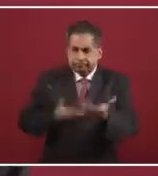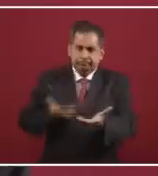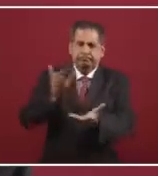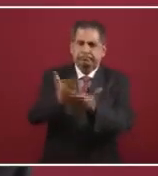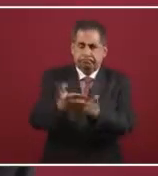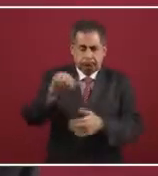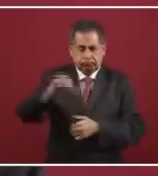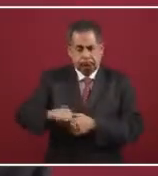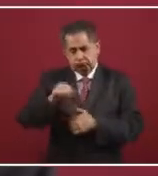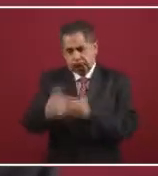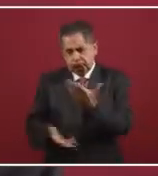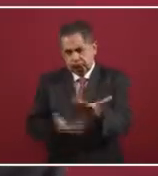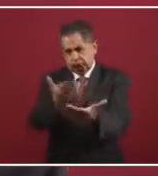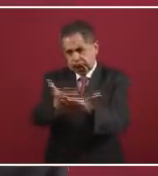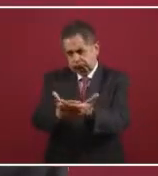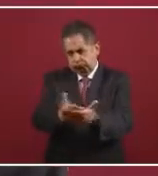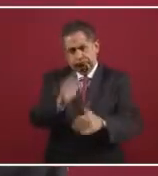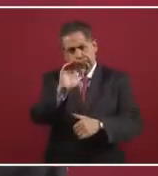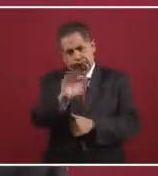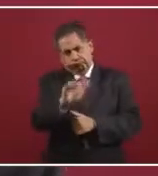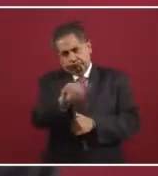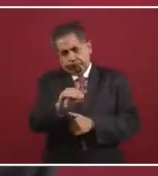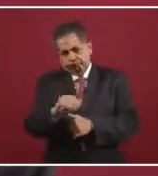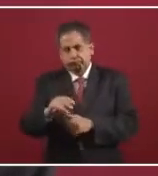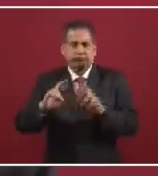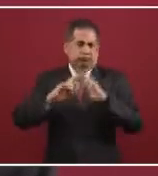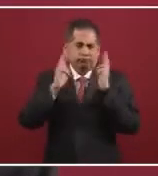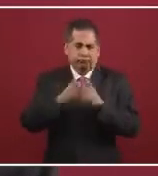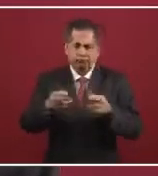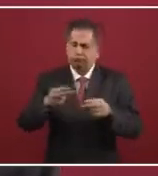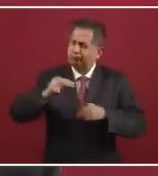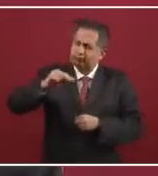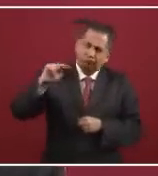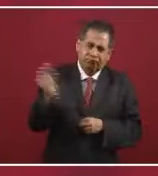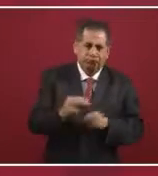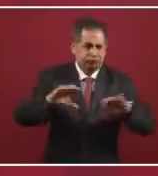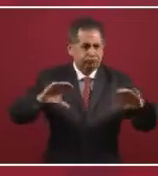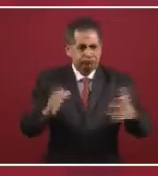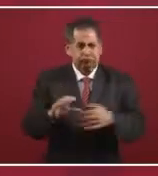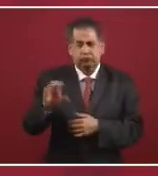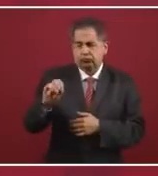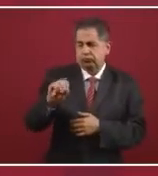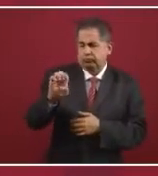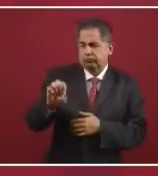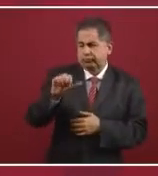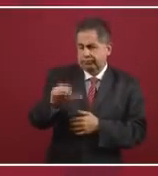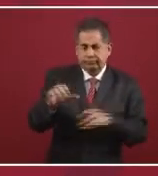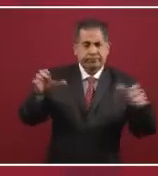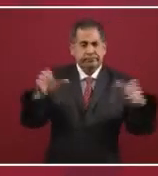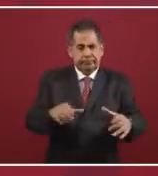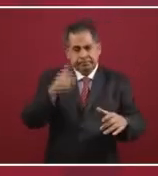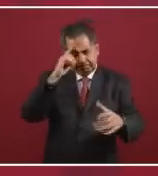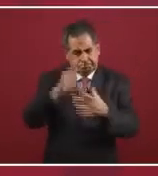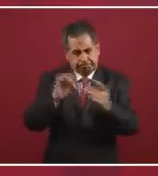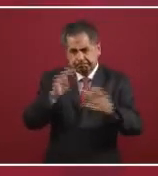demandar hoy, proponer que haya una reunión urgente de la Organización de Estados Americanos para pronunciarse sobre